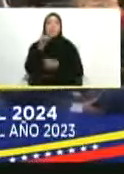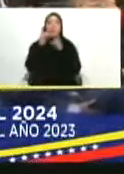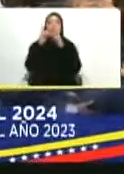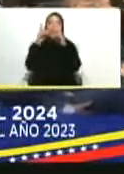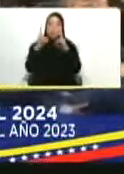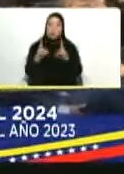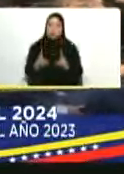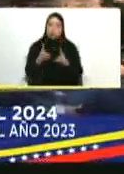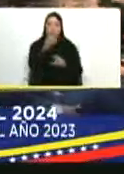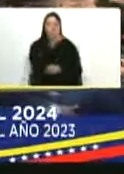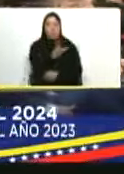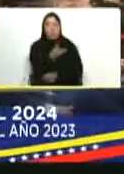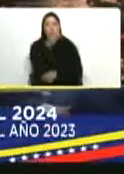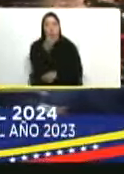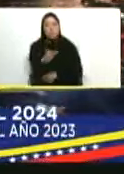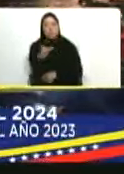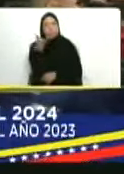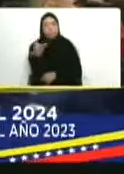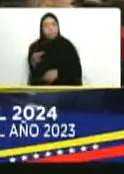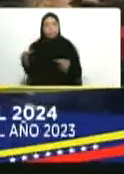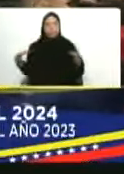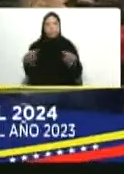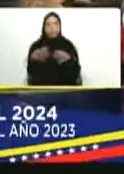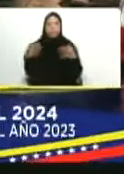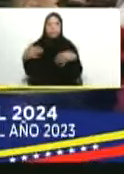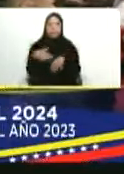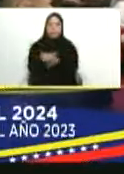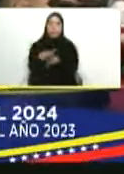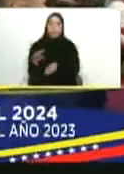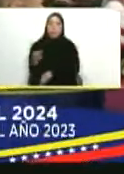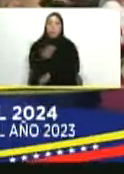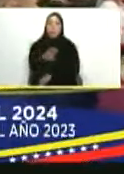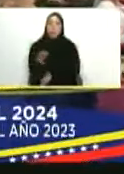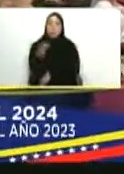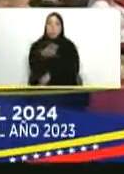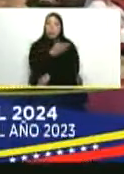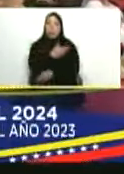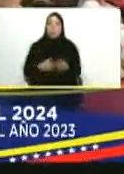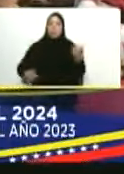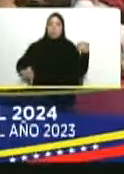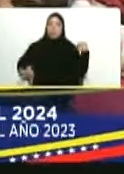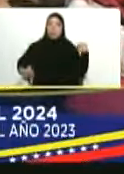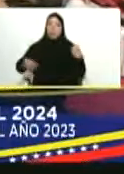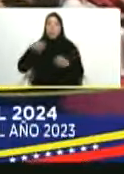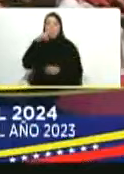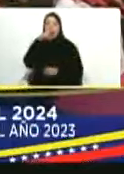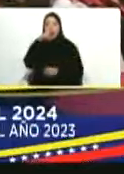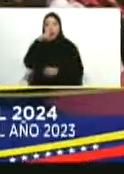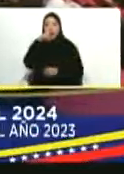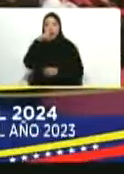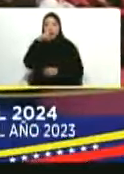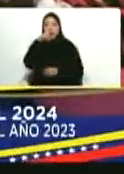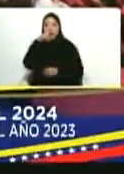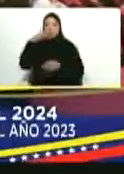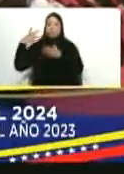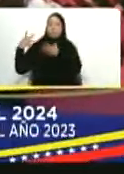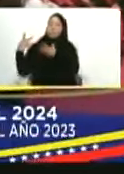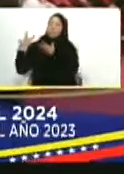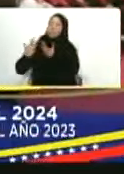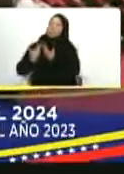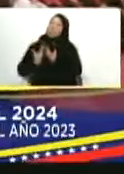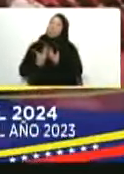designado una comisión para que vayan a buscar al presidente de la República, Nicolás Maduro Moros, y lo acompañen